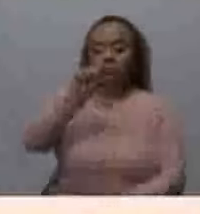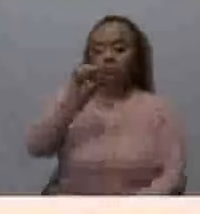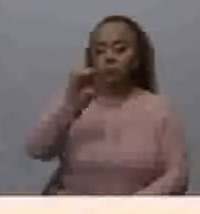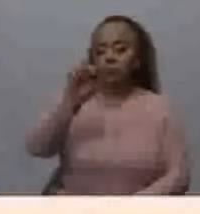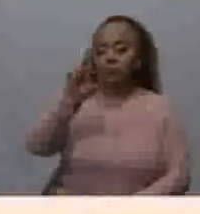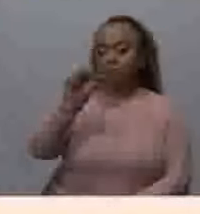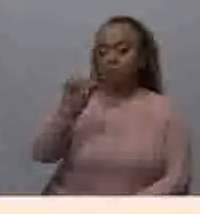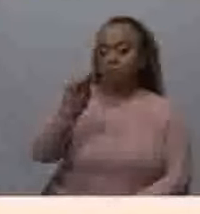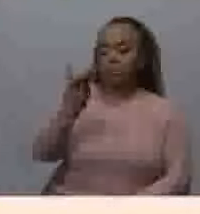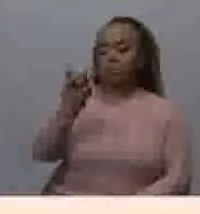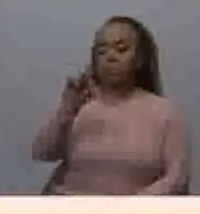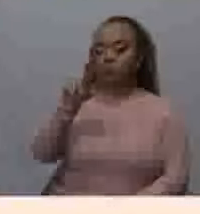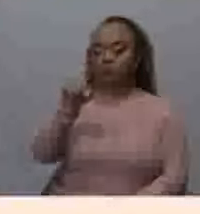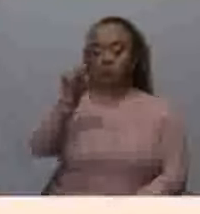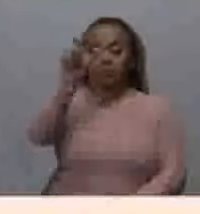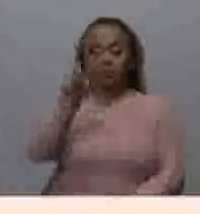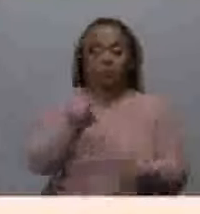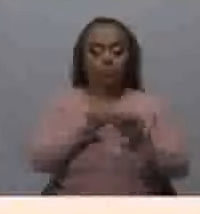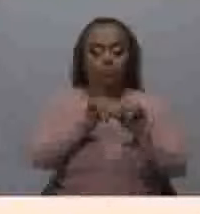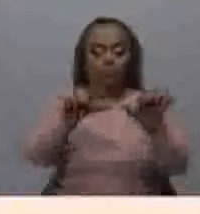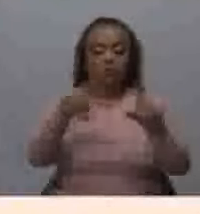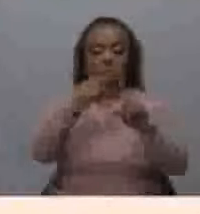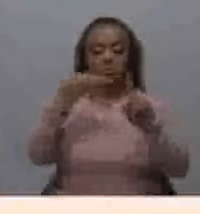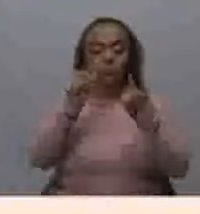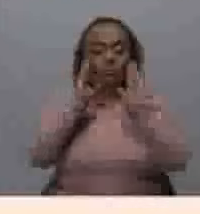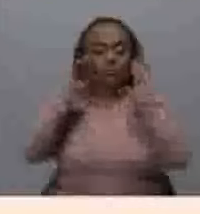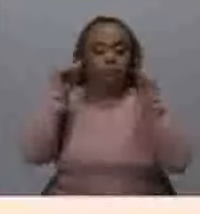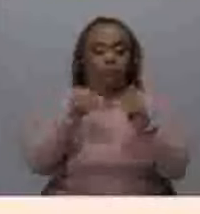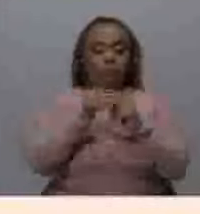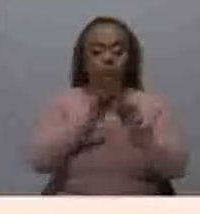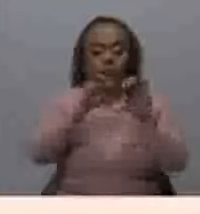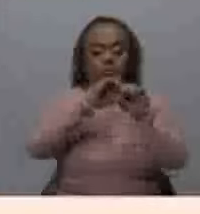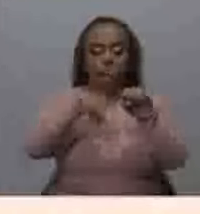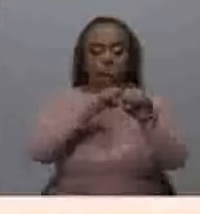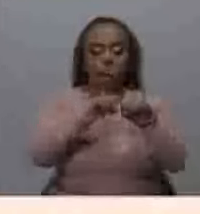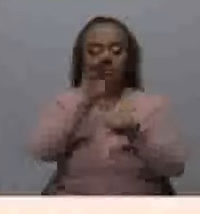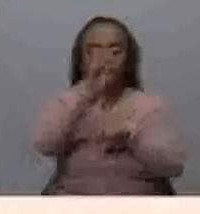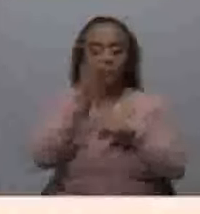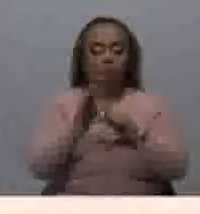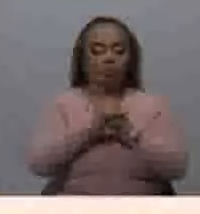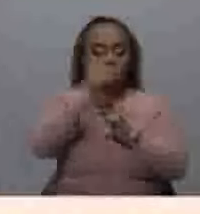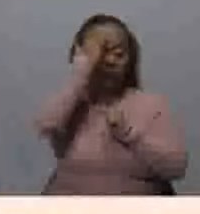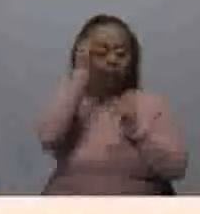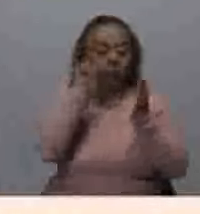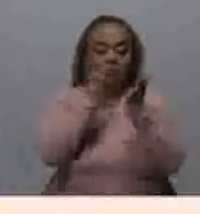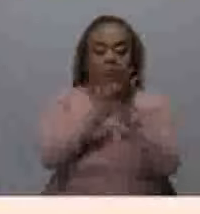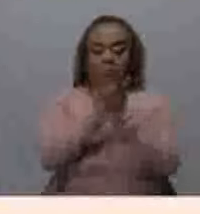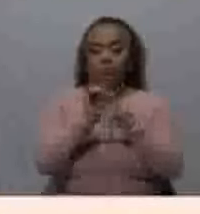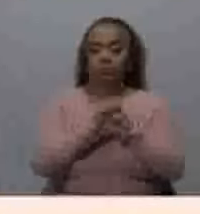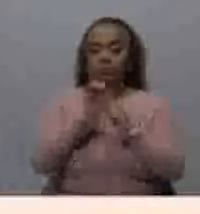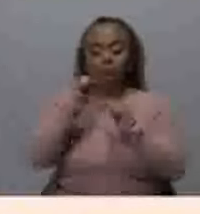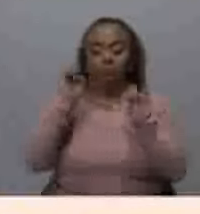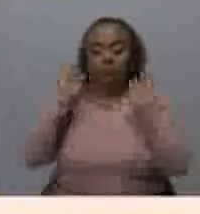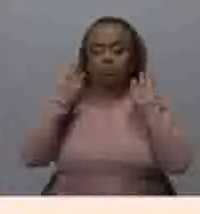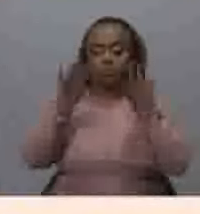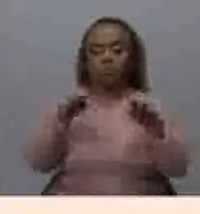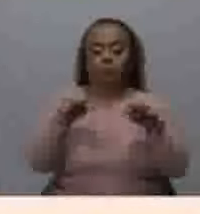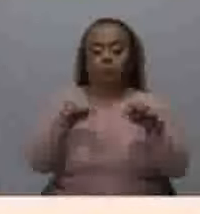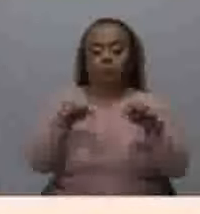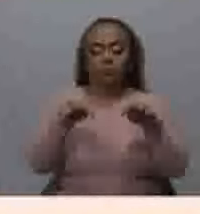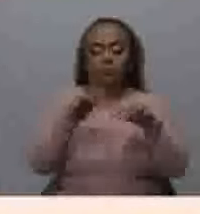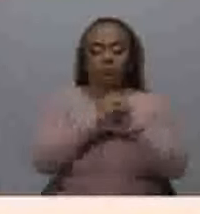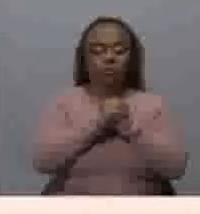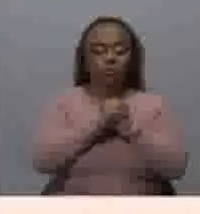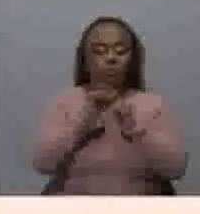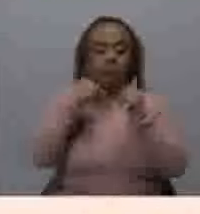está desplegado en el hotel de concentración de la selección brasileña. Es porque eso sí va a acaparar mucha prensa. De hecho,